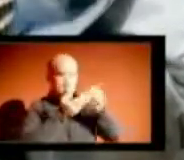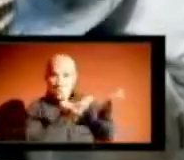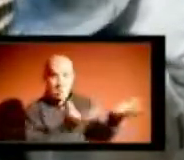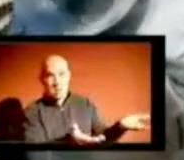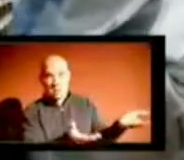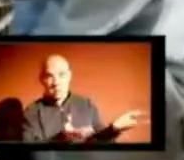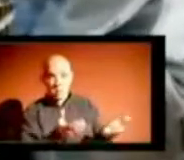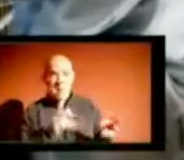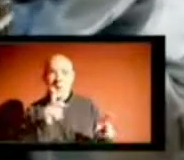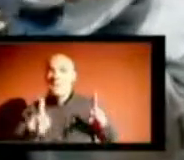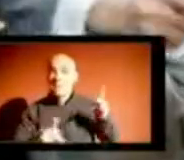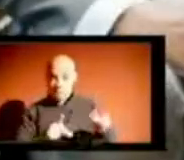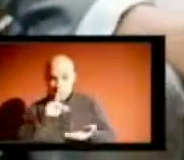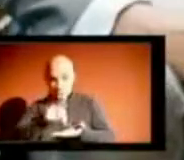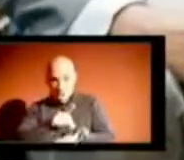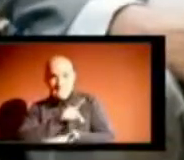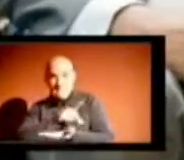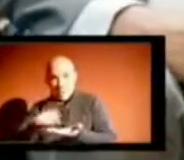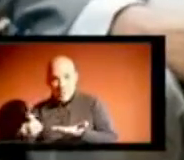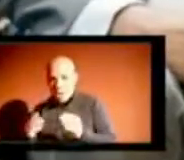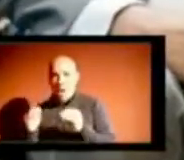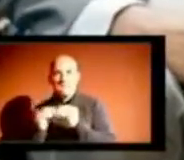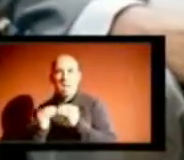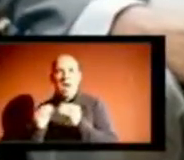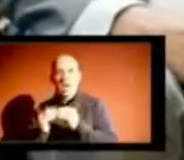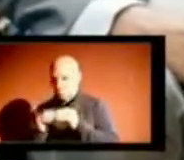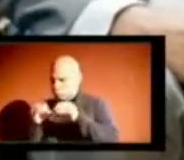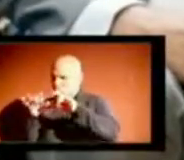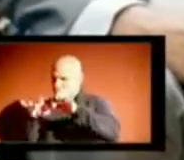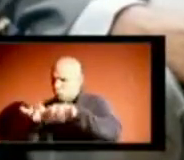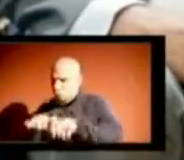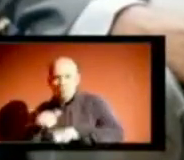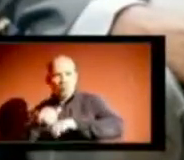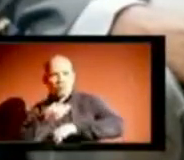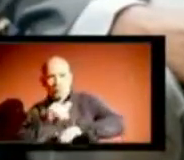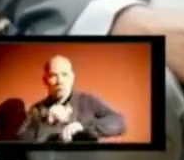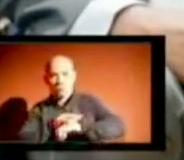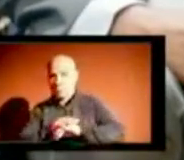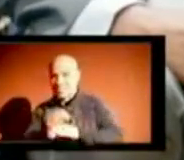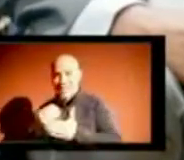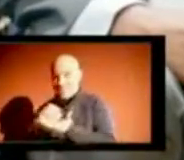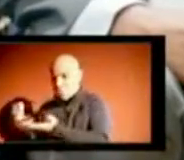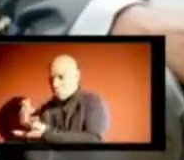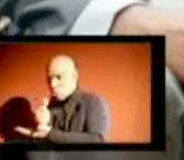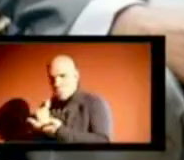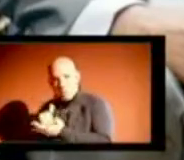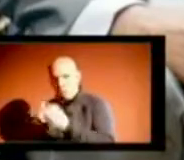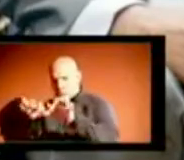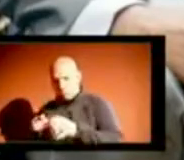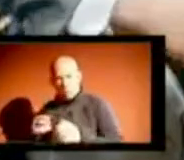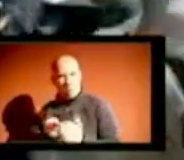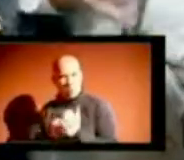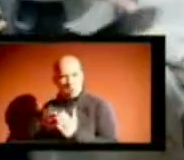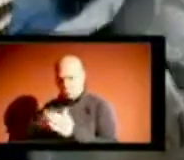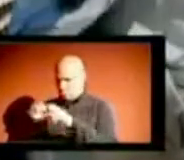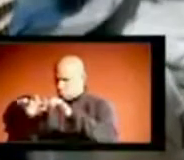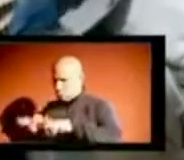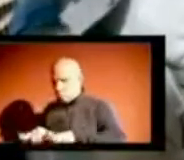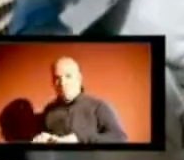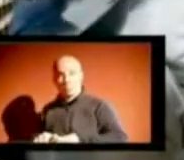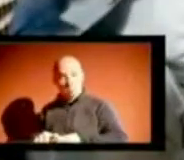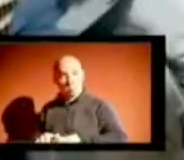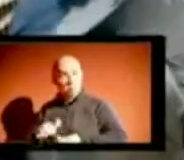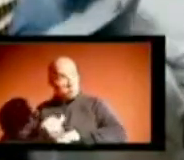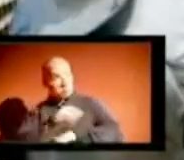más planillas, está informando más en cuanto a sus ingresos, y aparte de eso, sí hay de